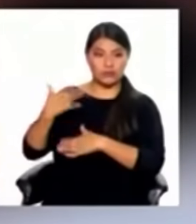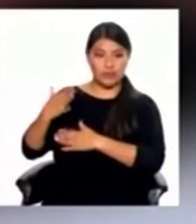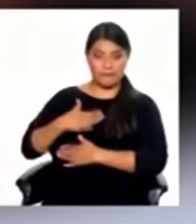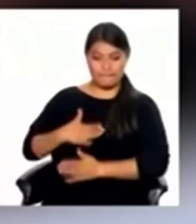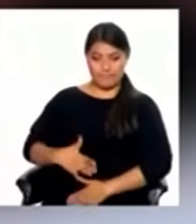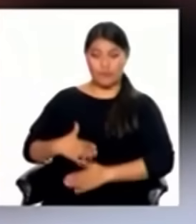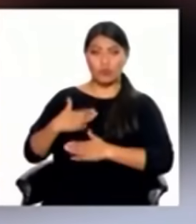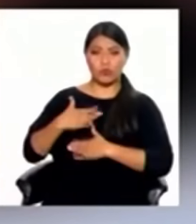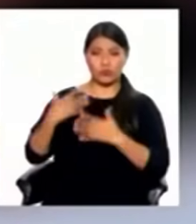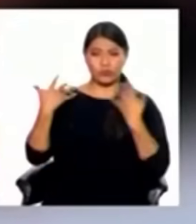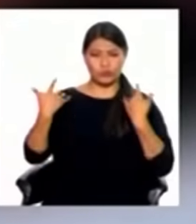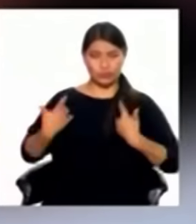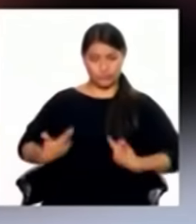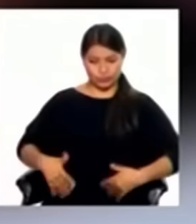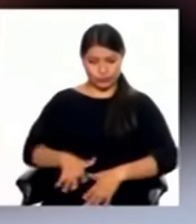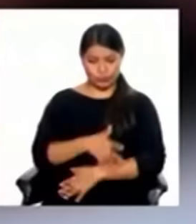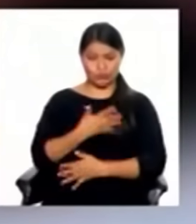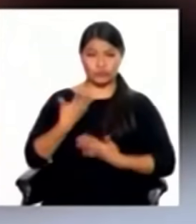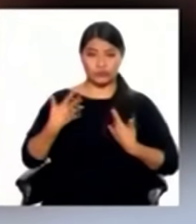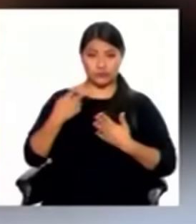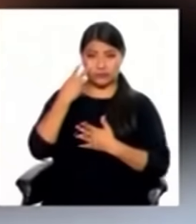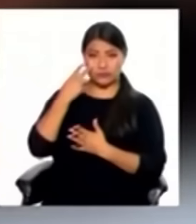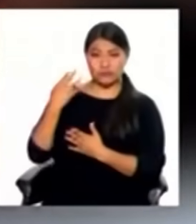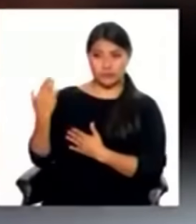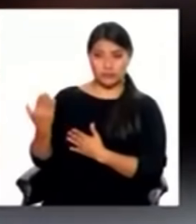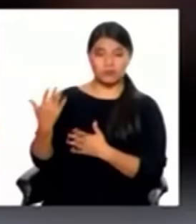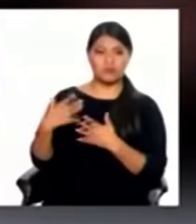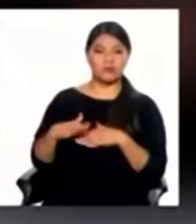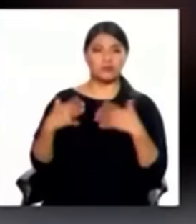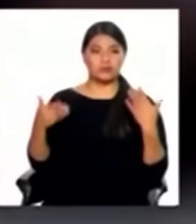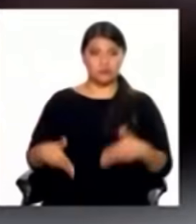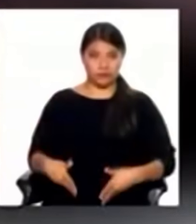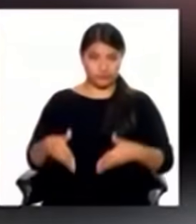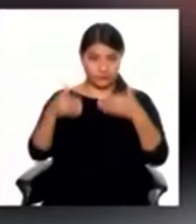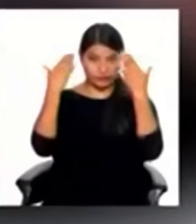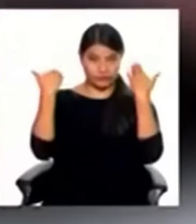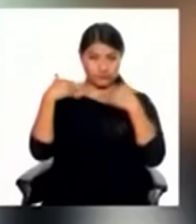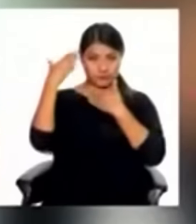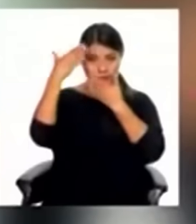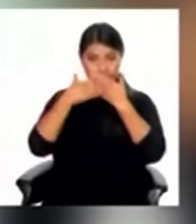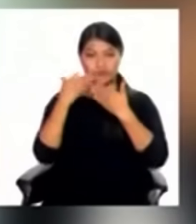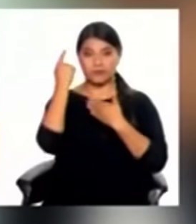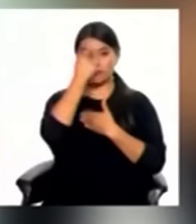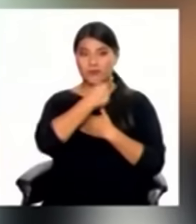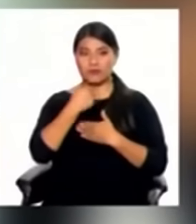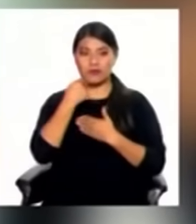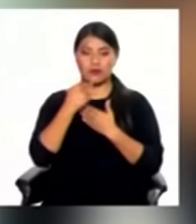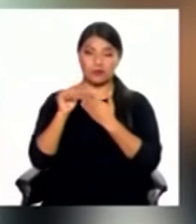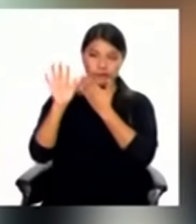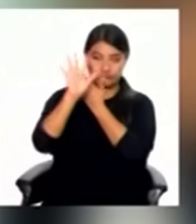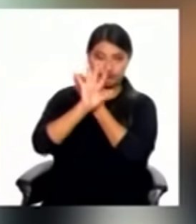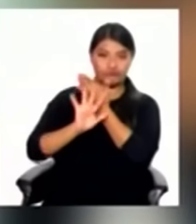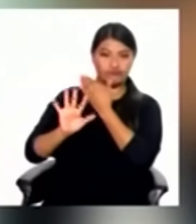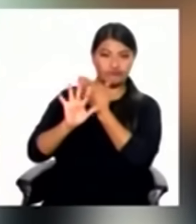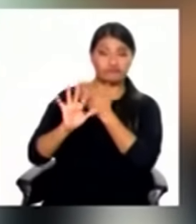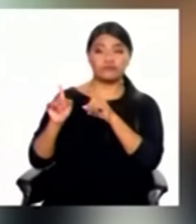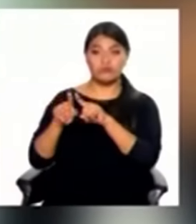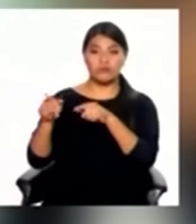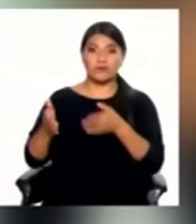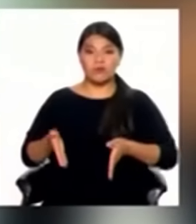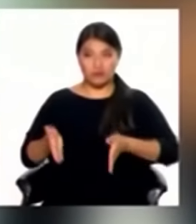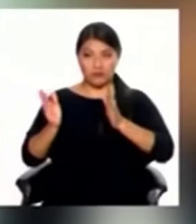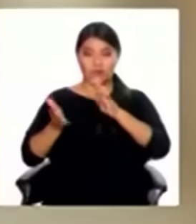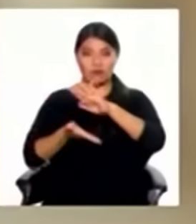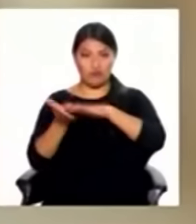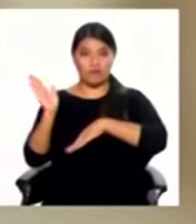que presentaba múltiples lesiones, ahí la podemos ver, siempre protegiendo su identidad, ella fue internada en un hospital